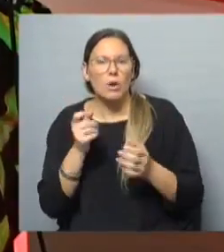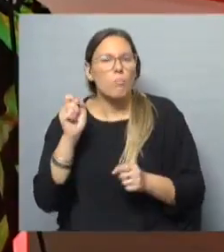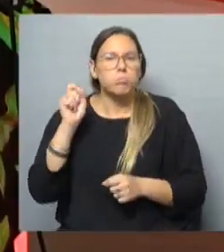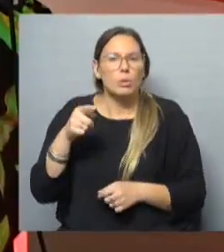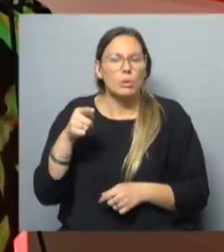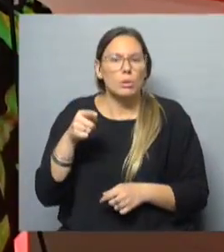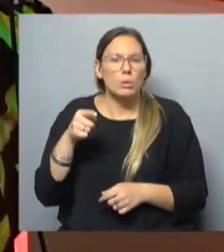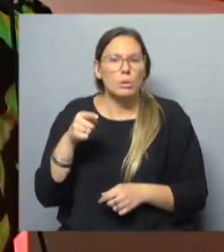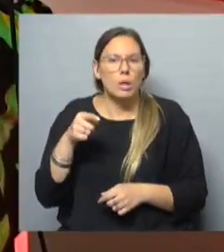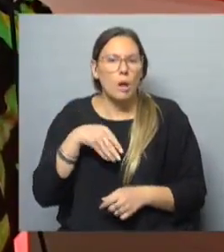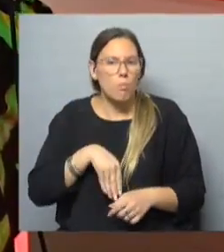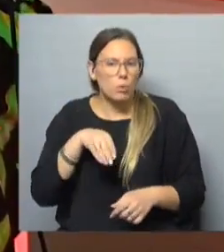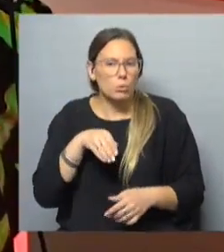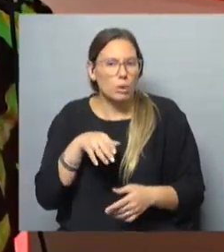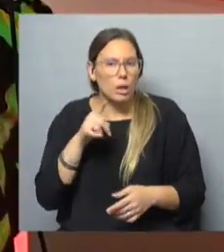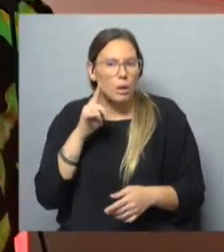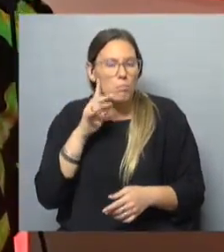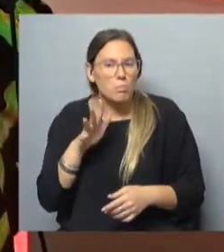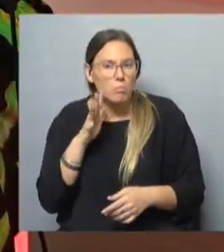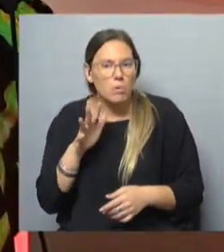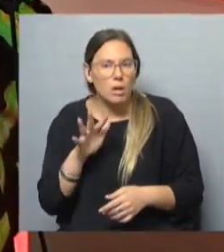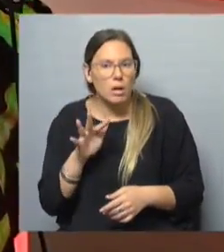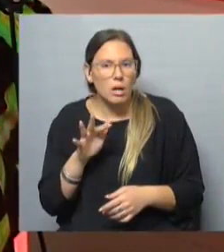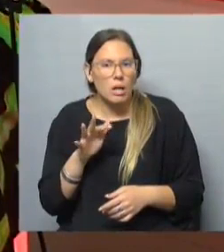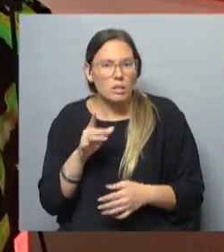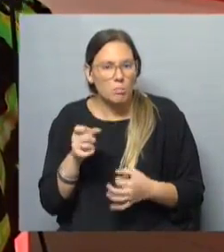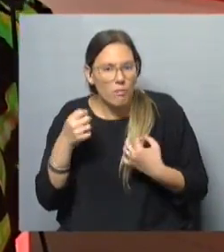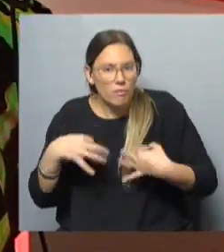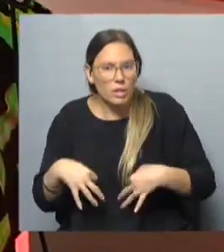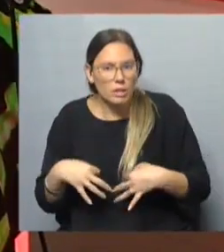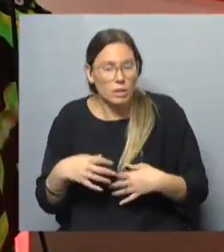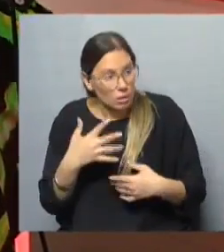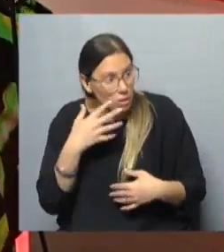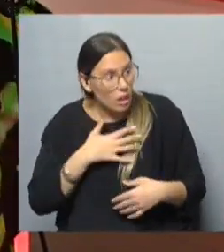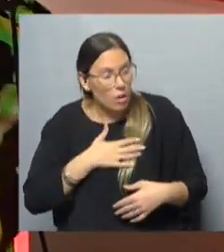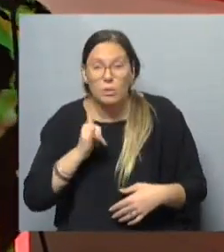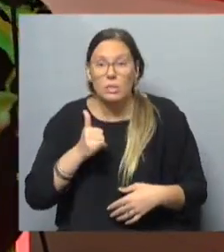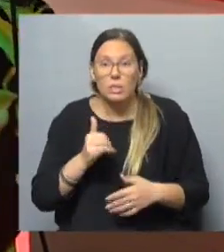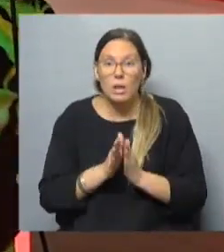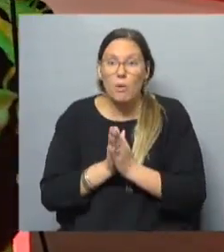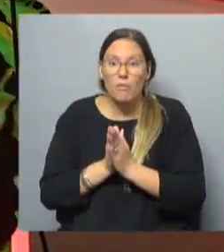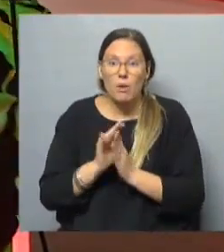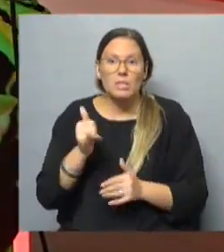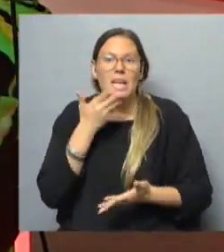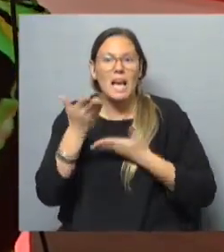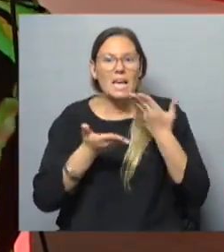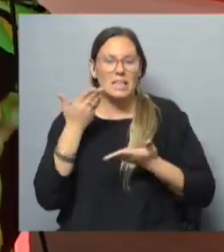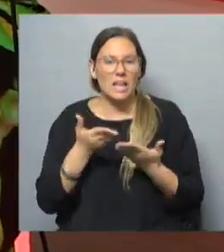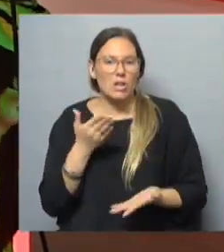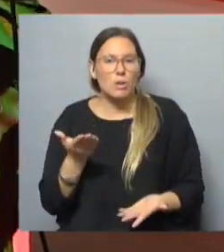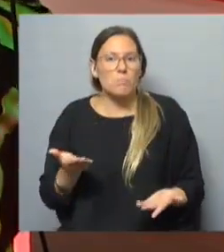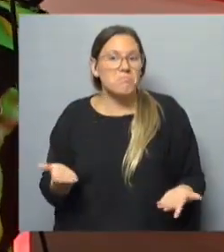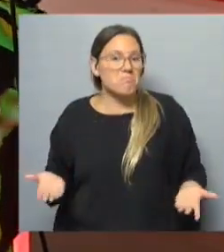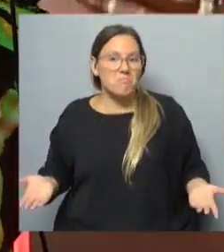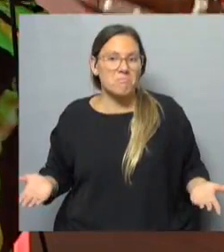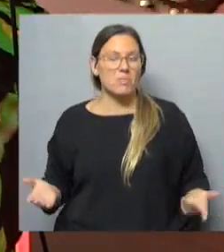Me imagino que vos esto lo cantes en portugués de Portugal. ¿Te parece? Sí, sí, por favor, cantalo así. Y